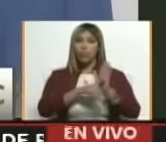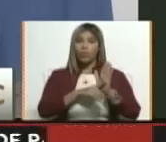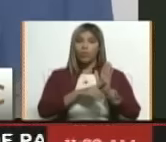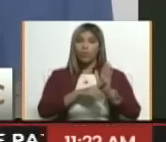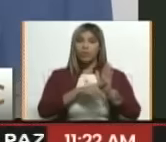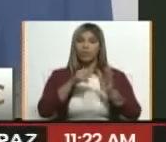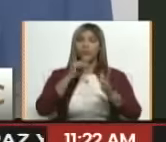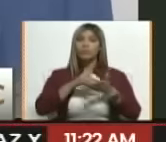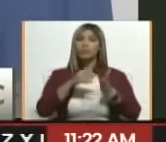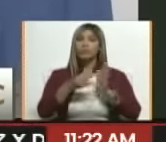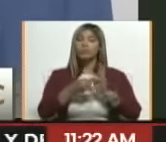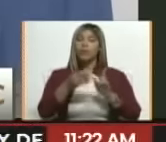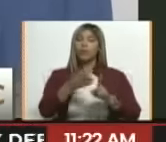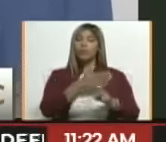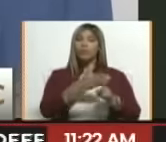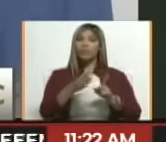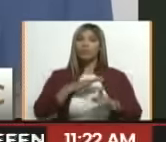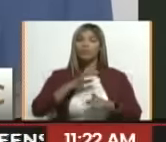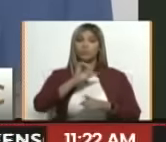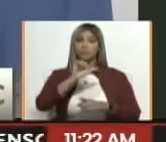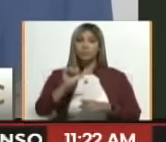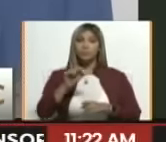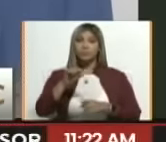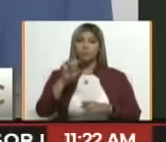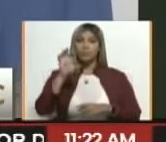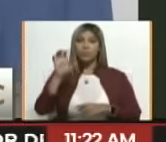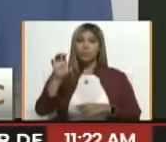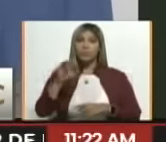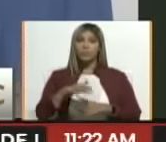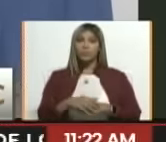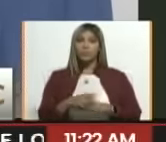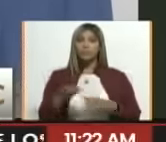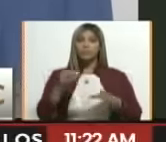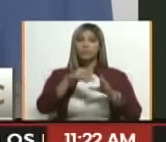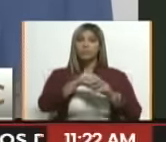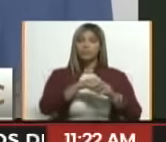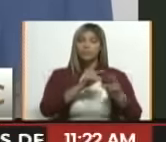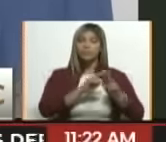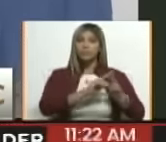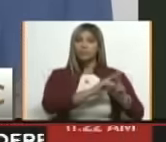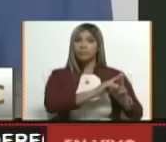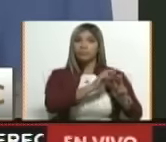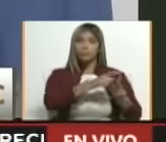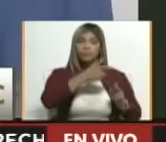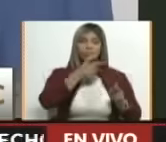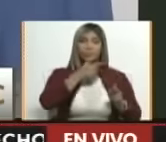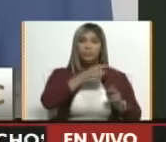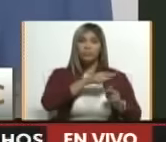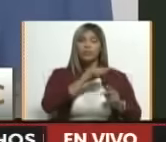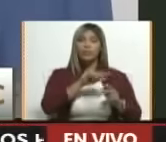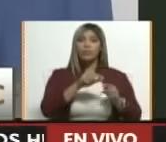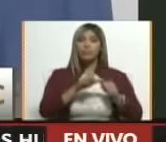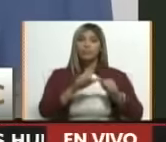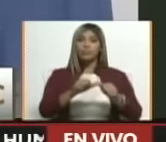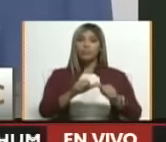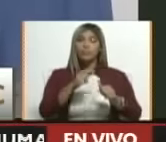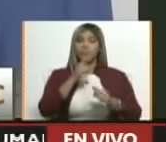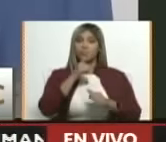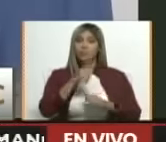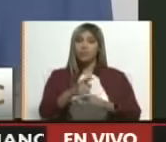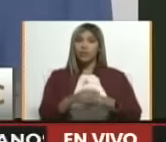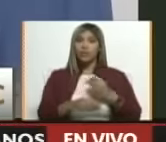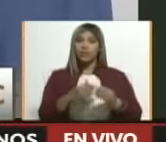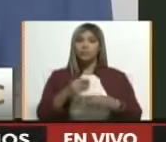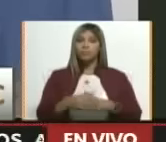una violación a la soberanía de Estado asilante y sienta un precedente nefasto para